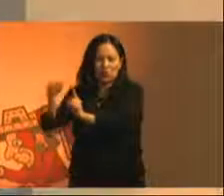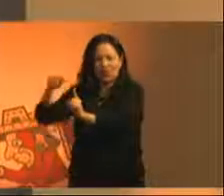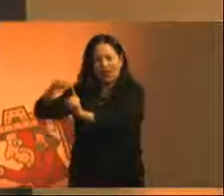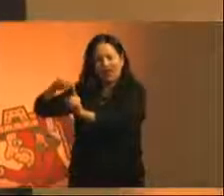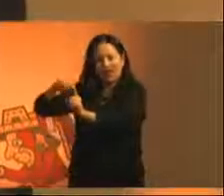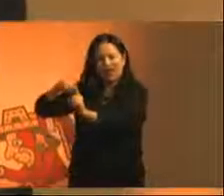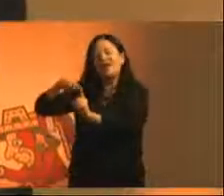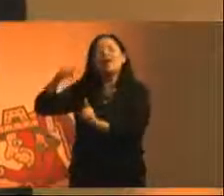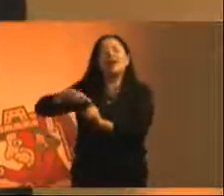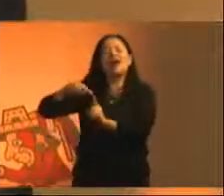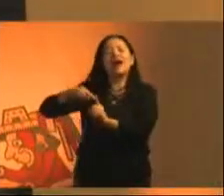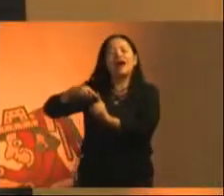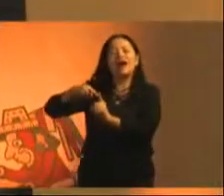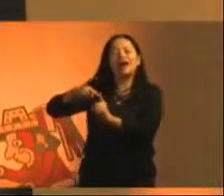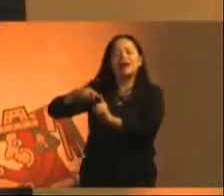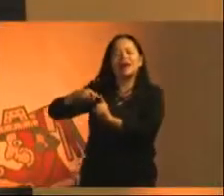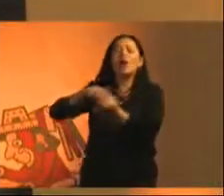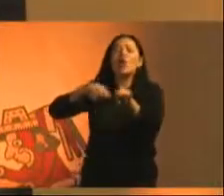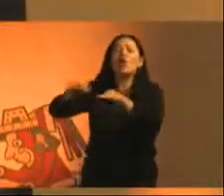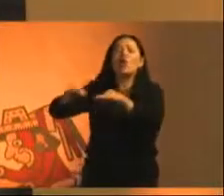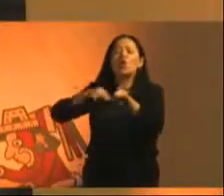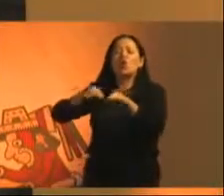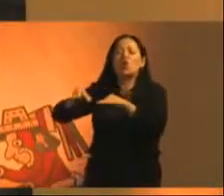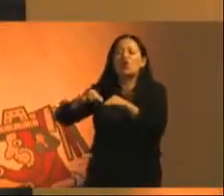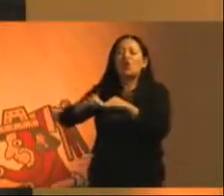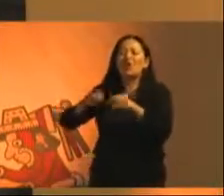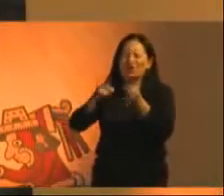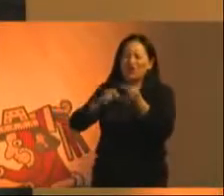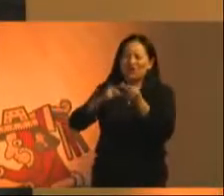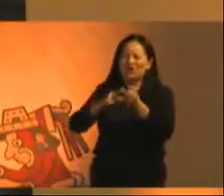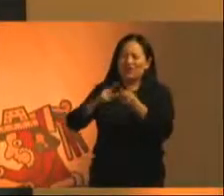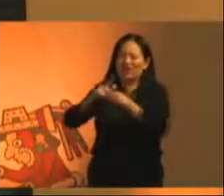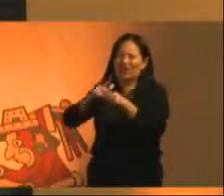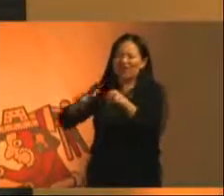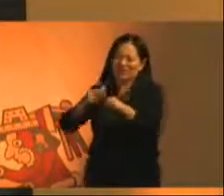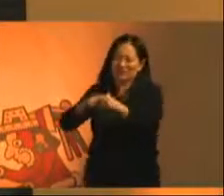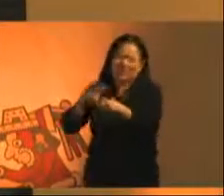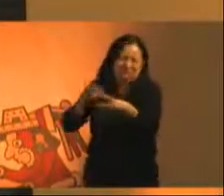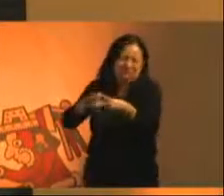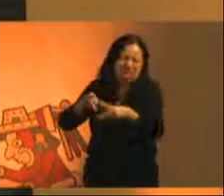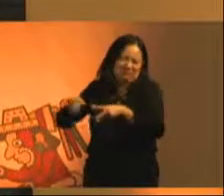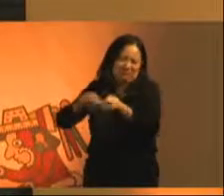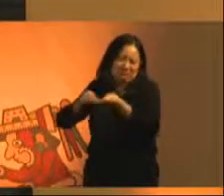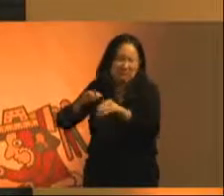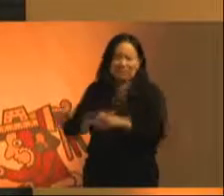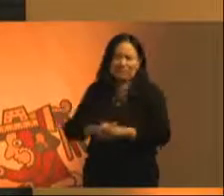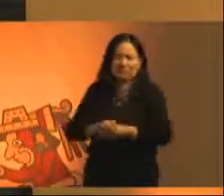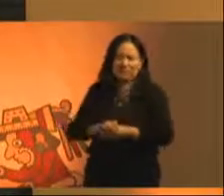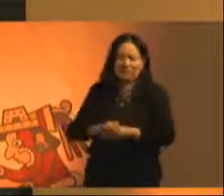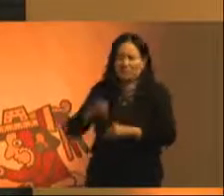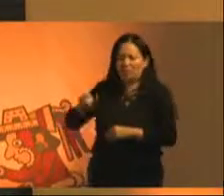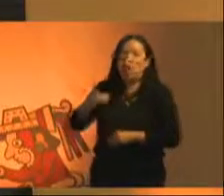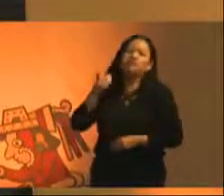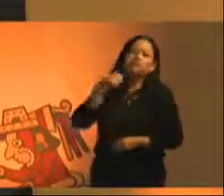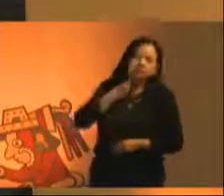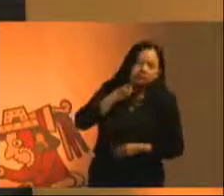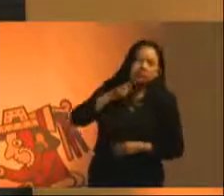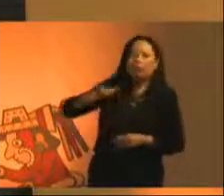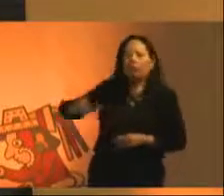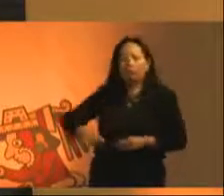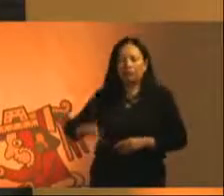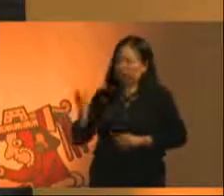en un rastro municipal a diferencia de carrillo puerto primo tapia nunca fue diputado gobernador